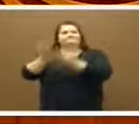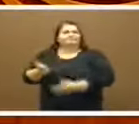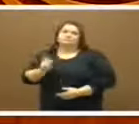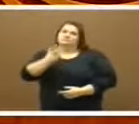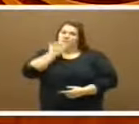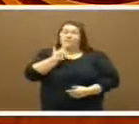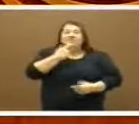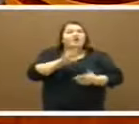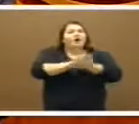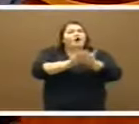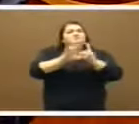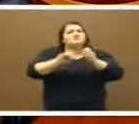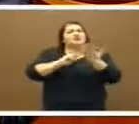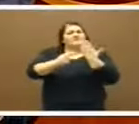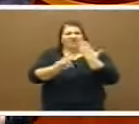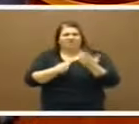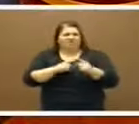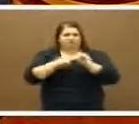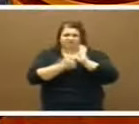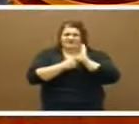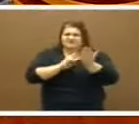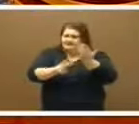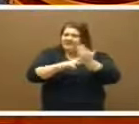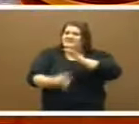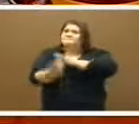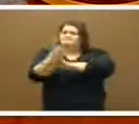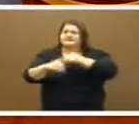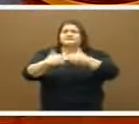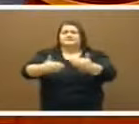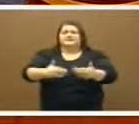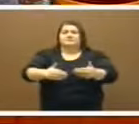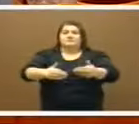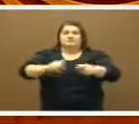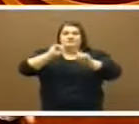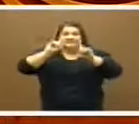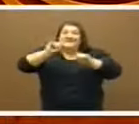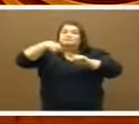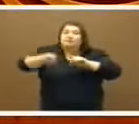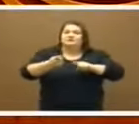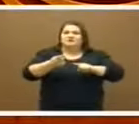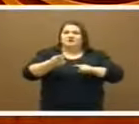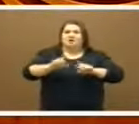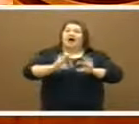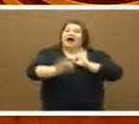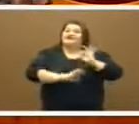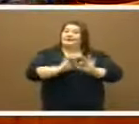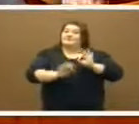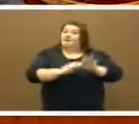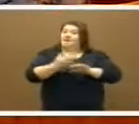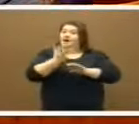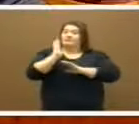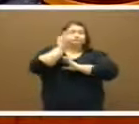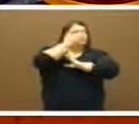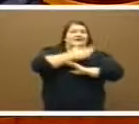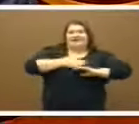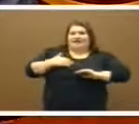hablar de transparencia, incluso acordar una ley de transparencia y luego pretender evitar que esta Cámara se entere de lo que un Gobierno